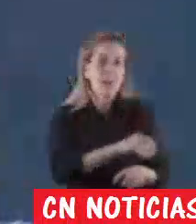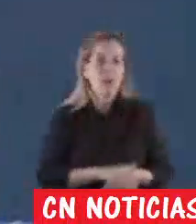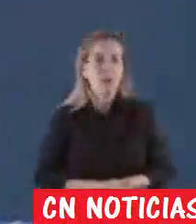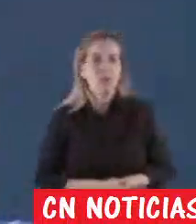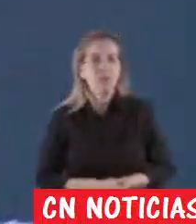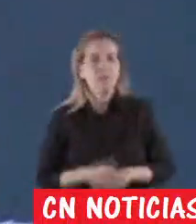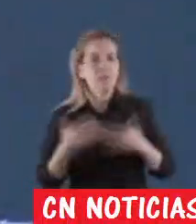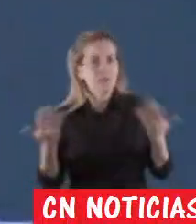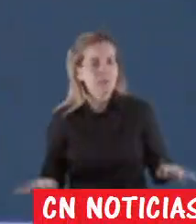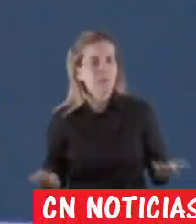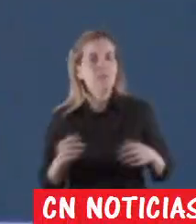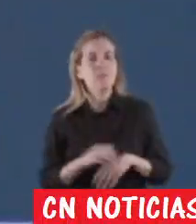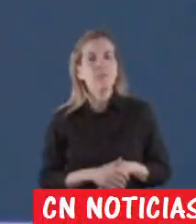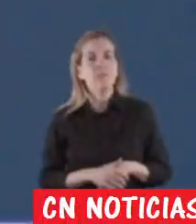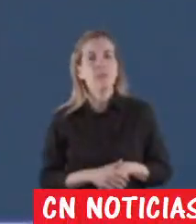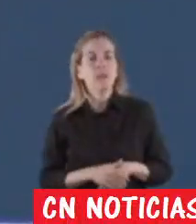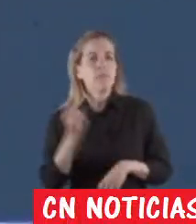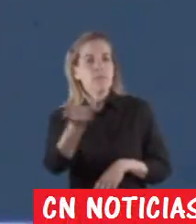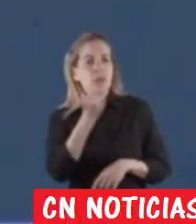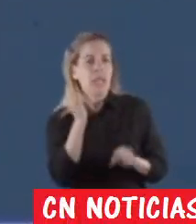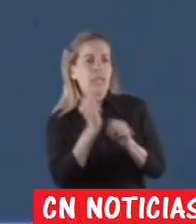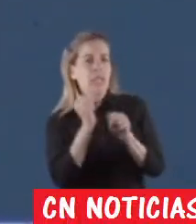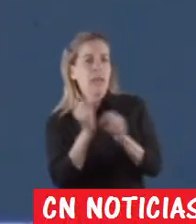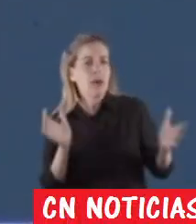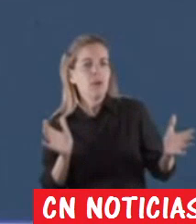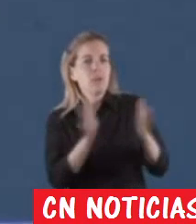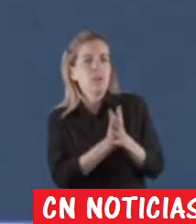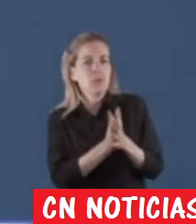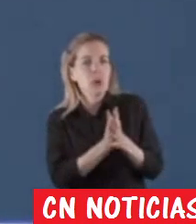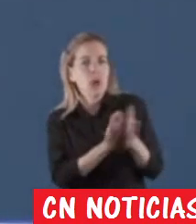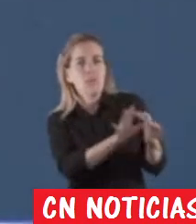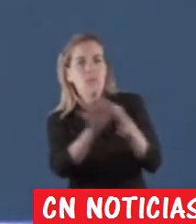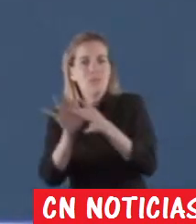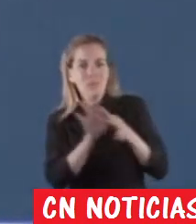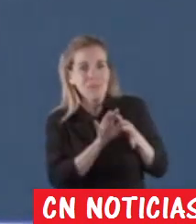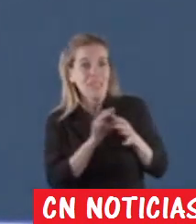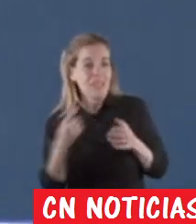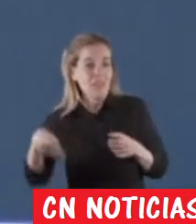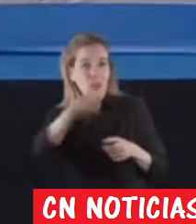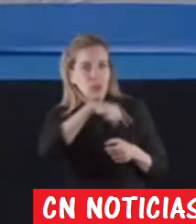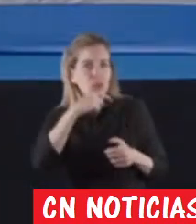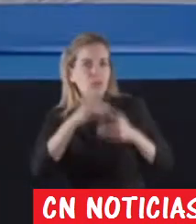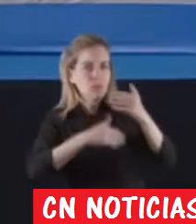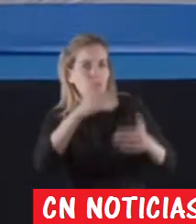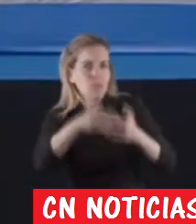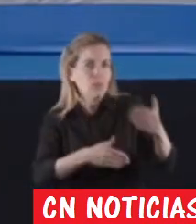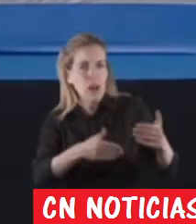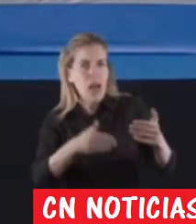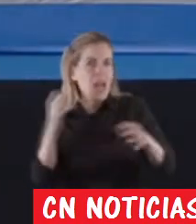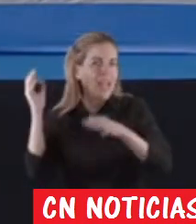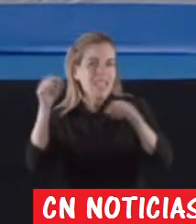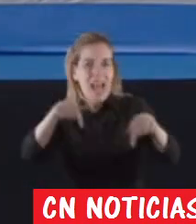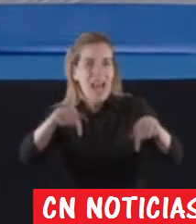Celebro el trabajo en conjunto que hicimos para llegar a